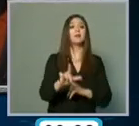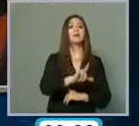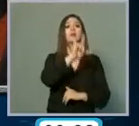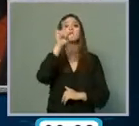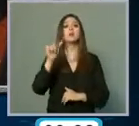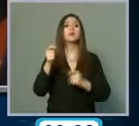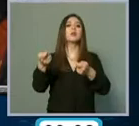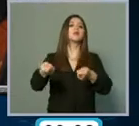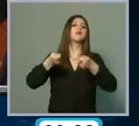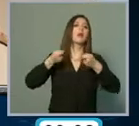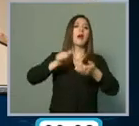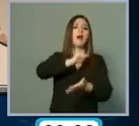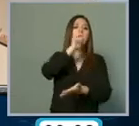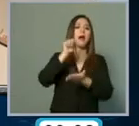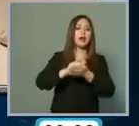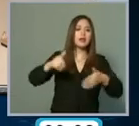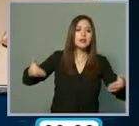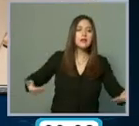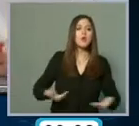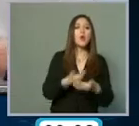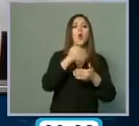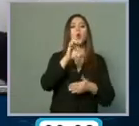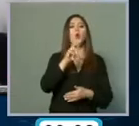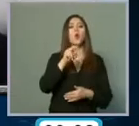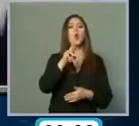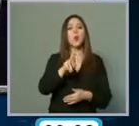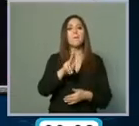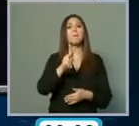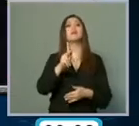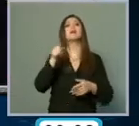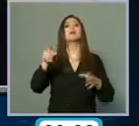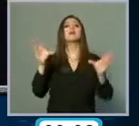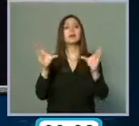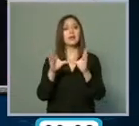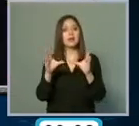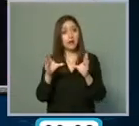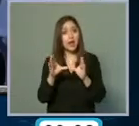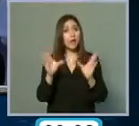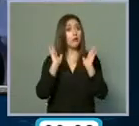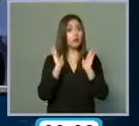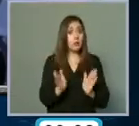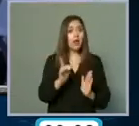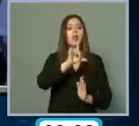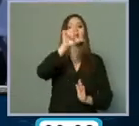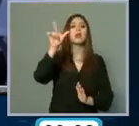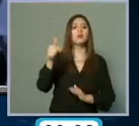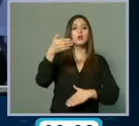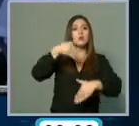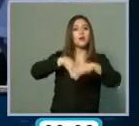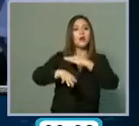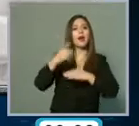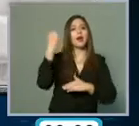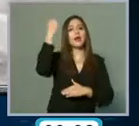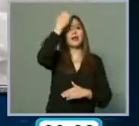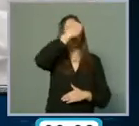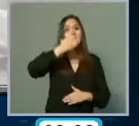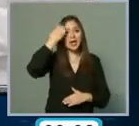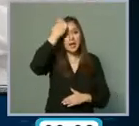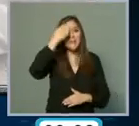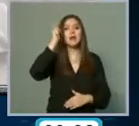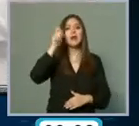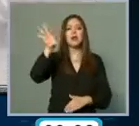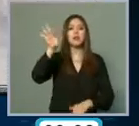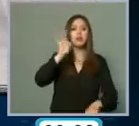de nacimiento, el CURP, el certificado, etcétera, y aprobar los exámenes de selección. Porque si hacemos un examen de